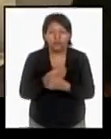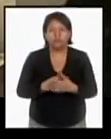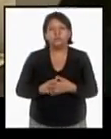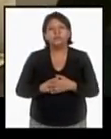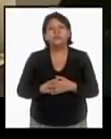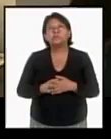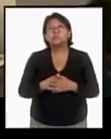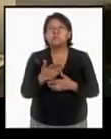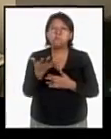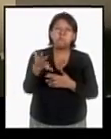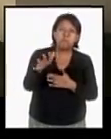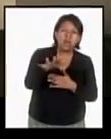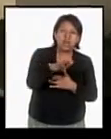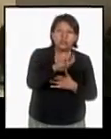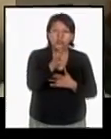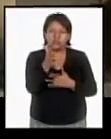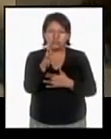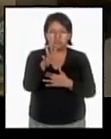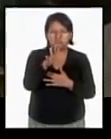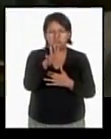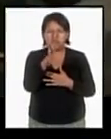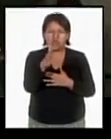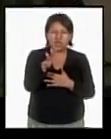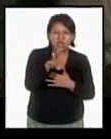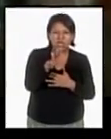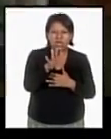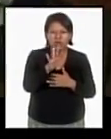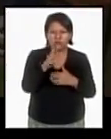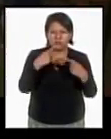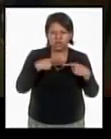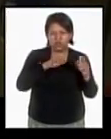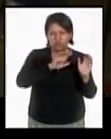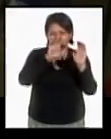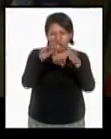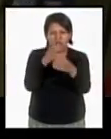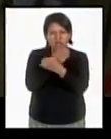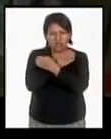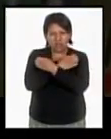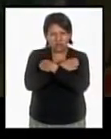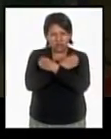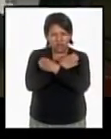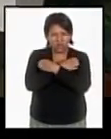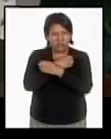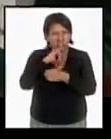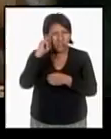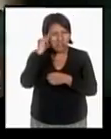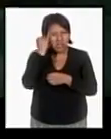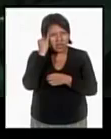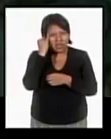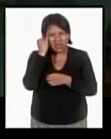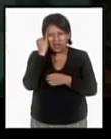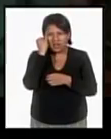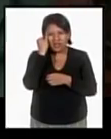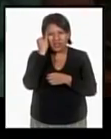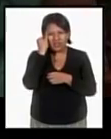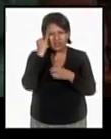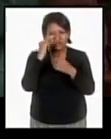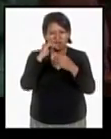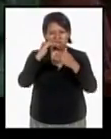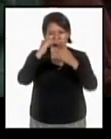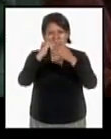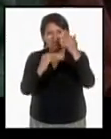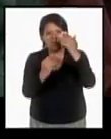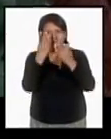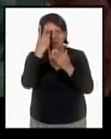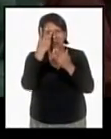Aproximadamente la media de ingreso a la educación en el caso de la población indígena está 3 veces por debajo de la población